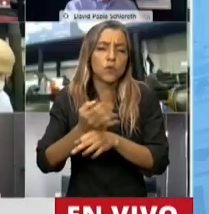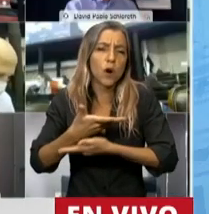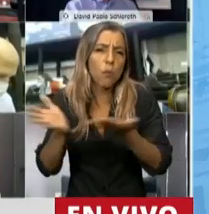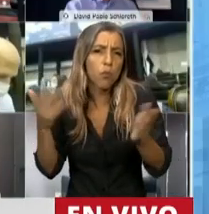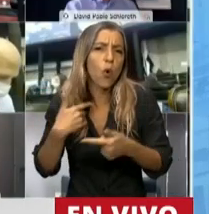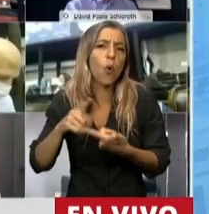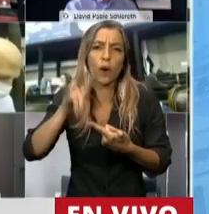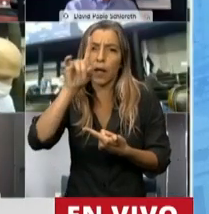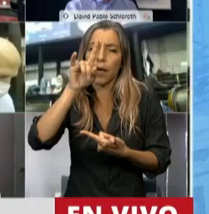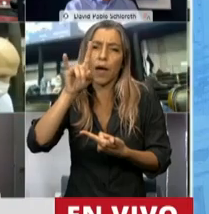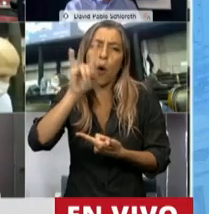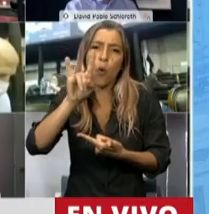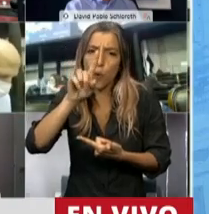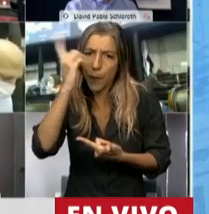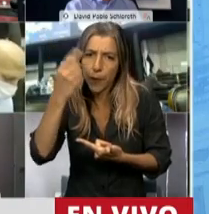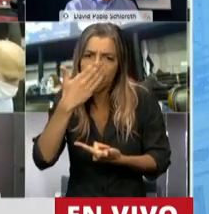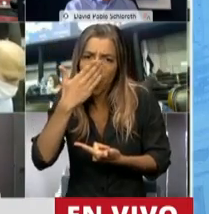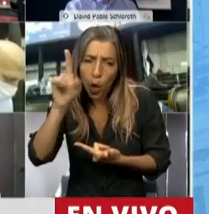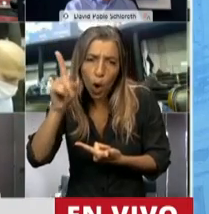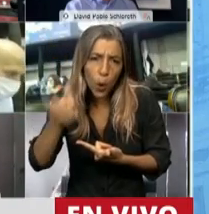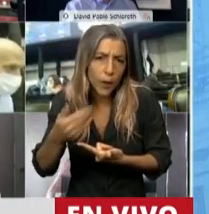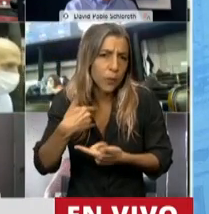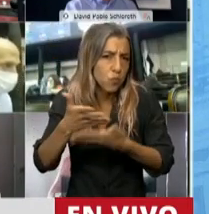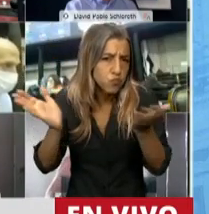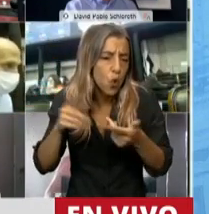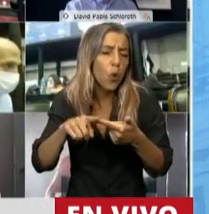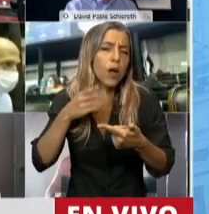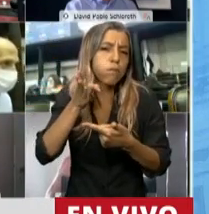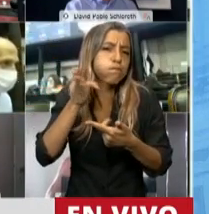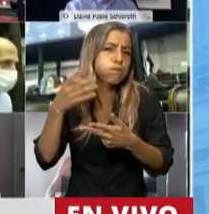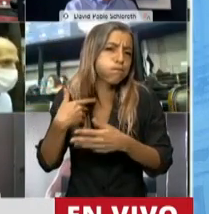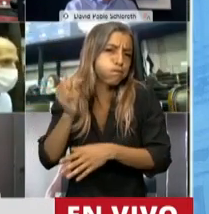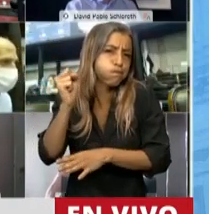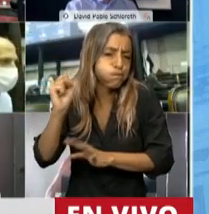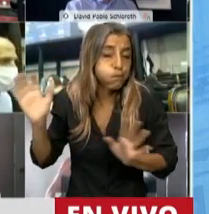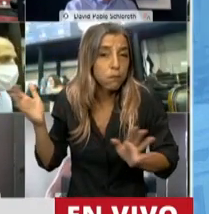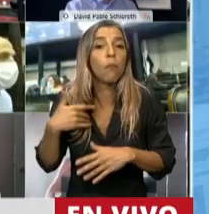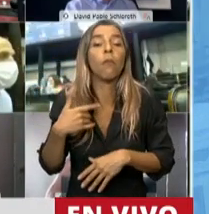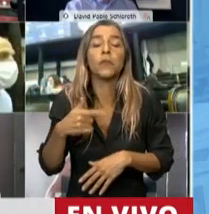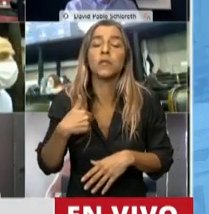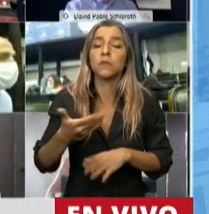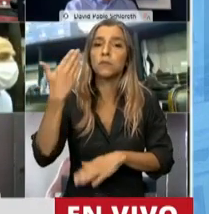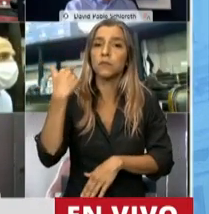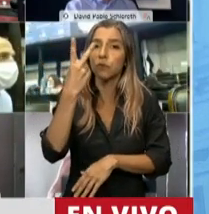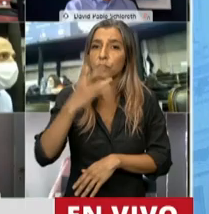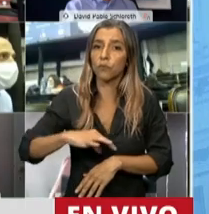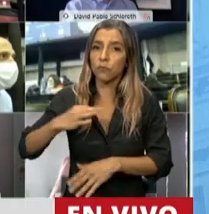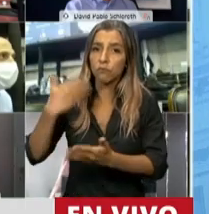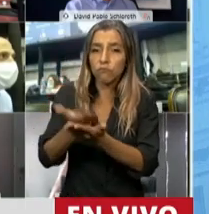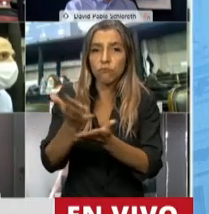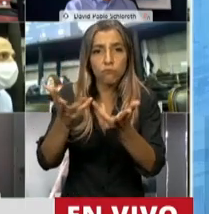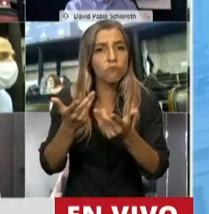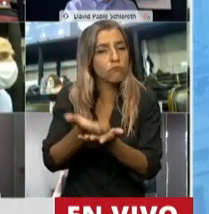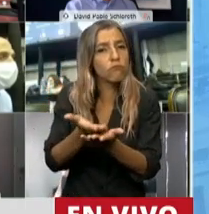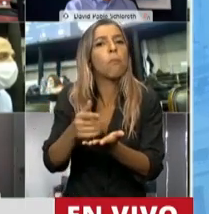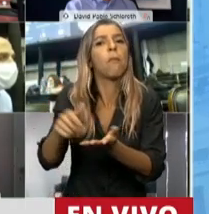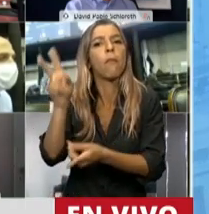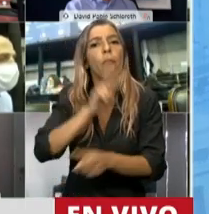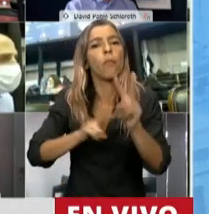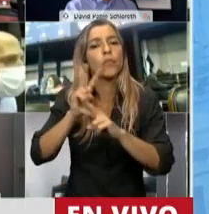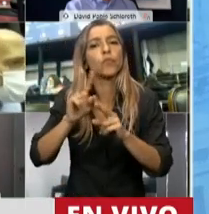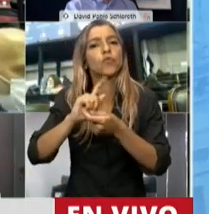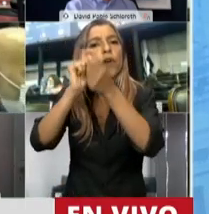nacional de córdoba y presenté esta iniciativa hace más de dos años que casualmente busca reformar pero le